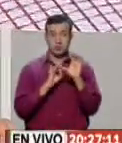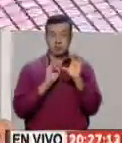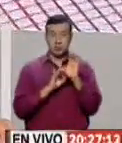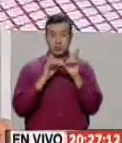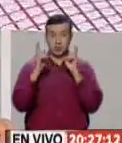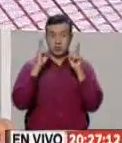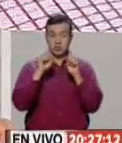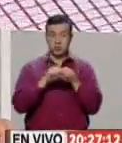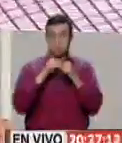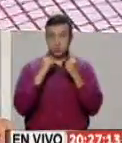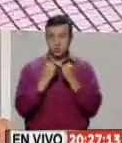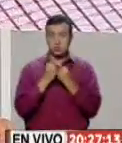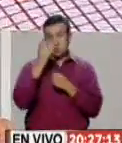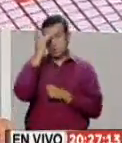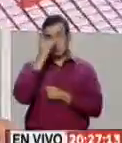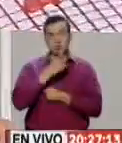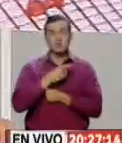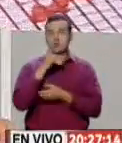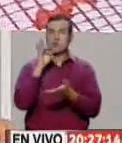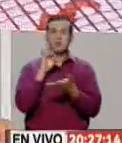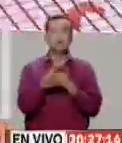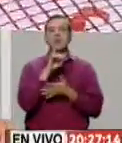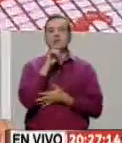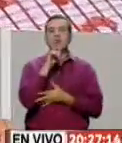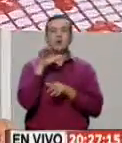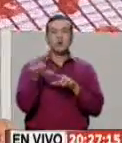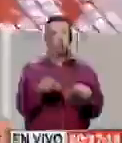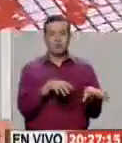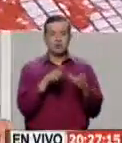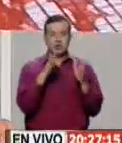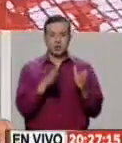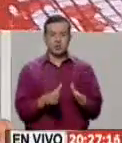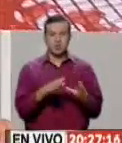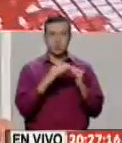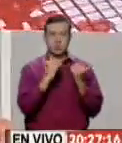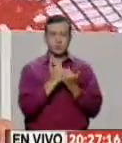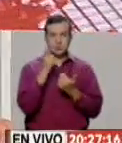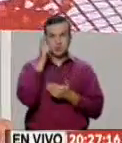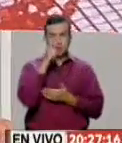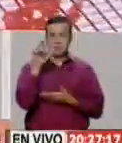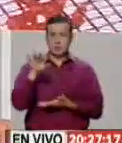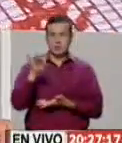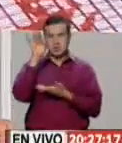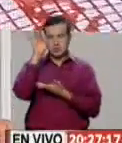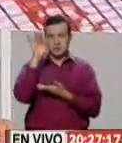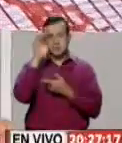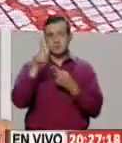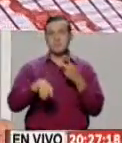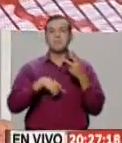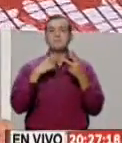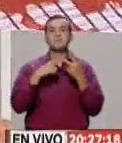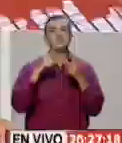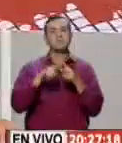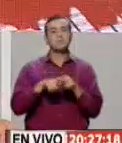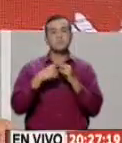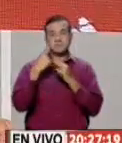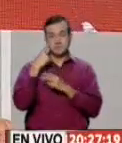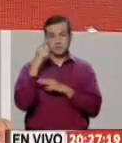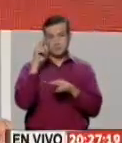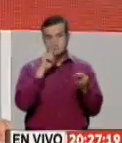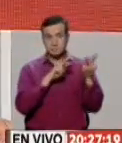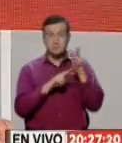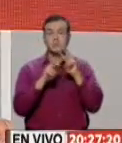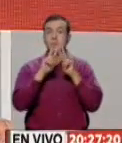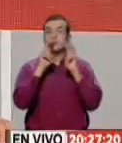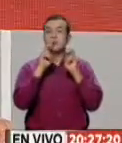y Control Social decidió remover al coordinador de la comisión que elige al fiscal general. Además, dio inicio con la audiencia de